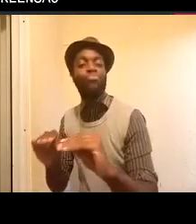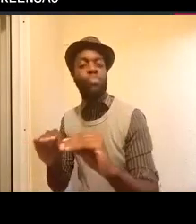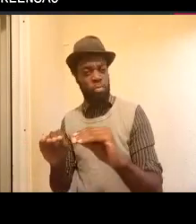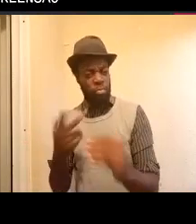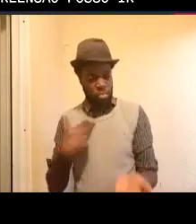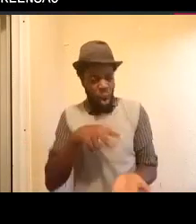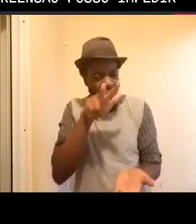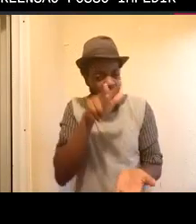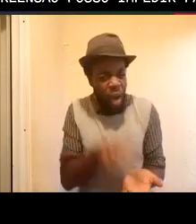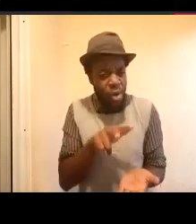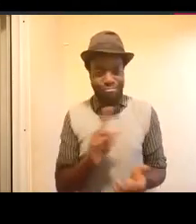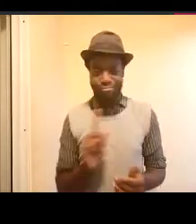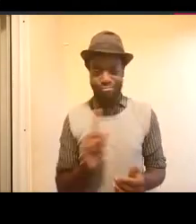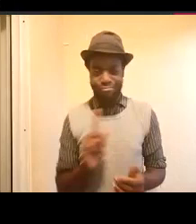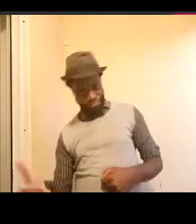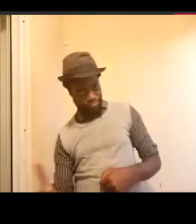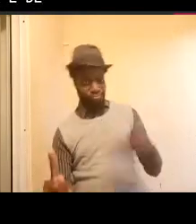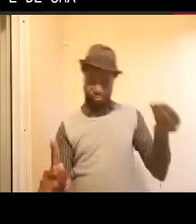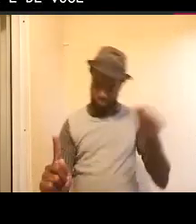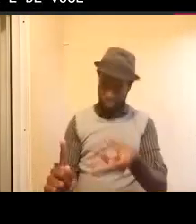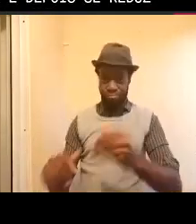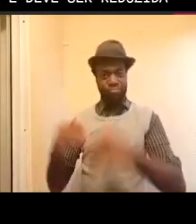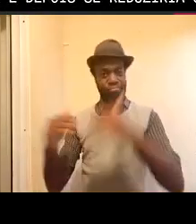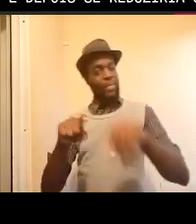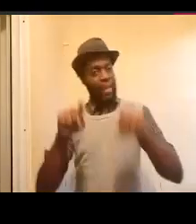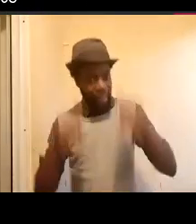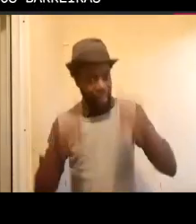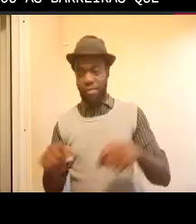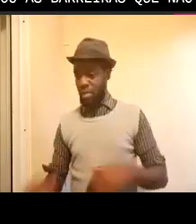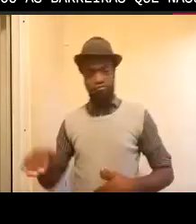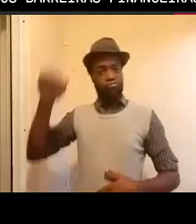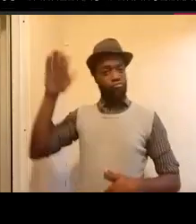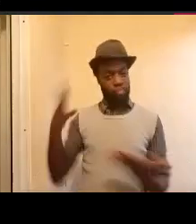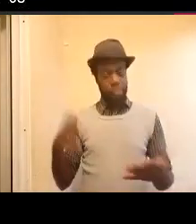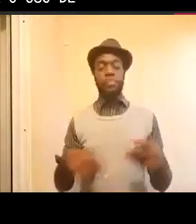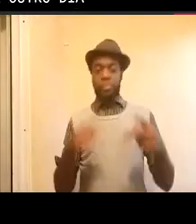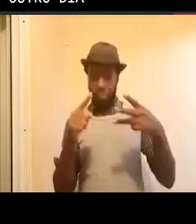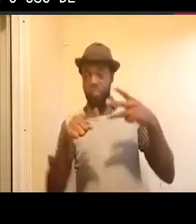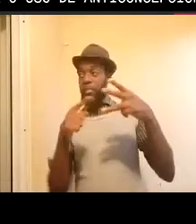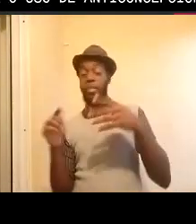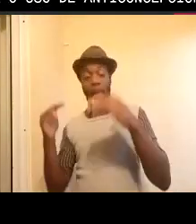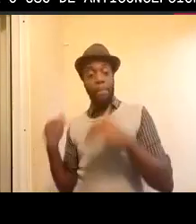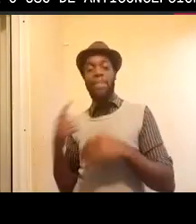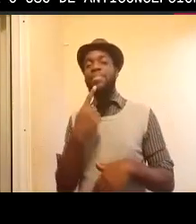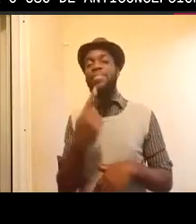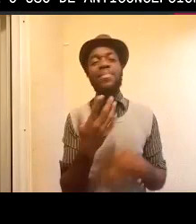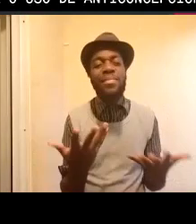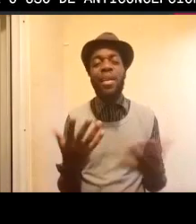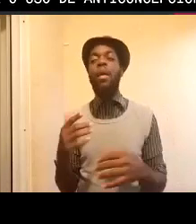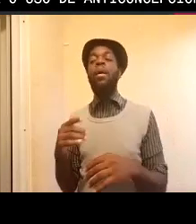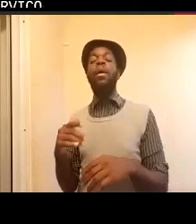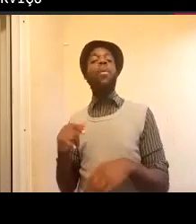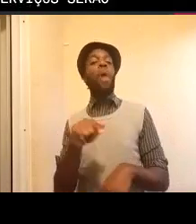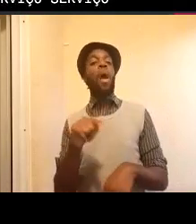Y deben reducirse las barreras financieras al uso de anticonceptivos. Los servicios deben ser